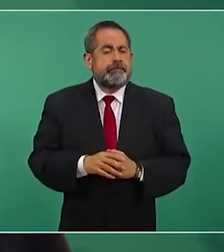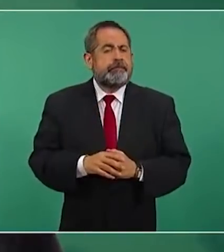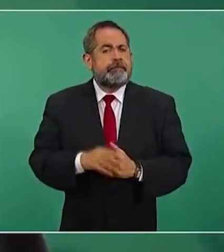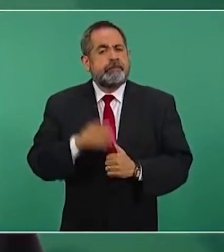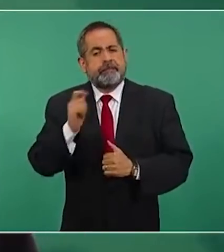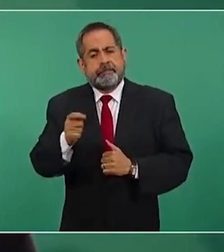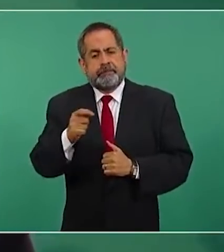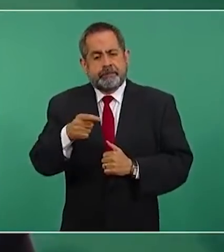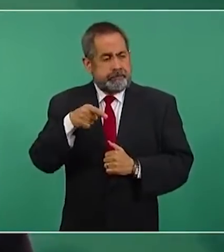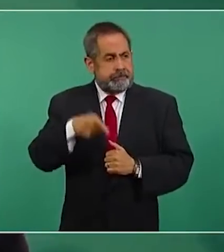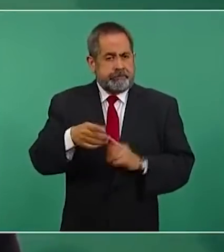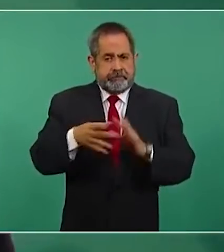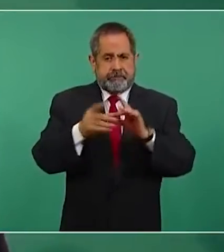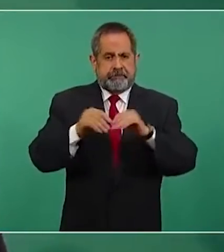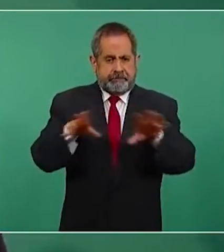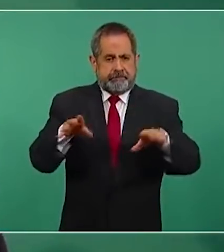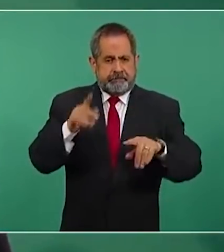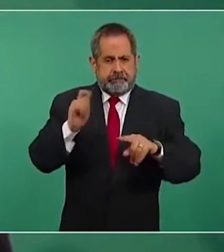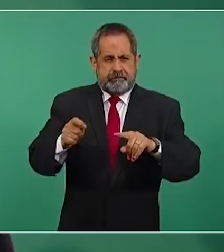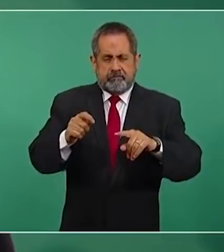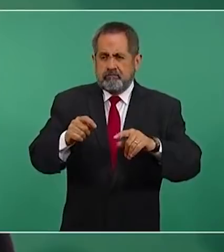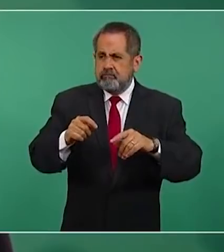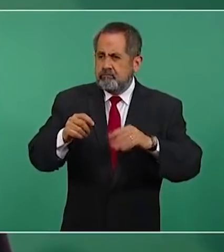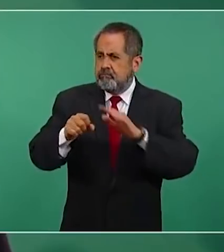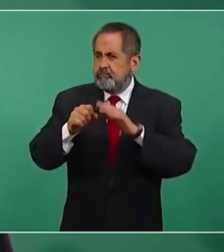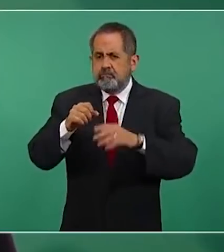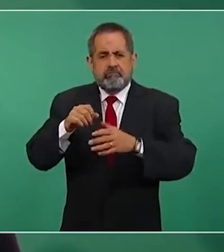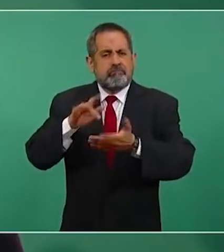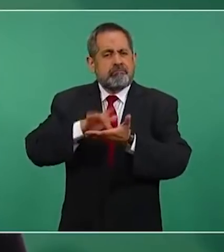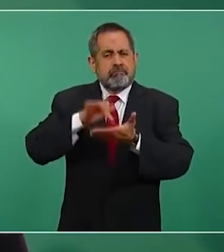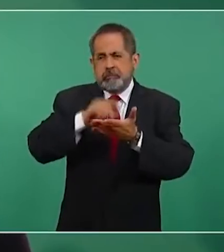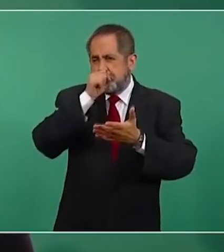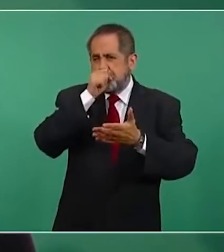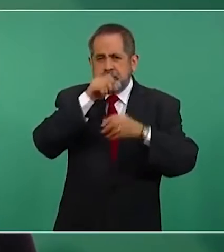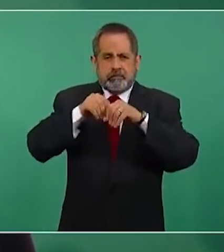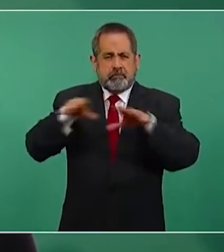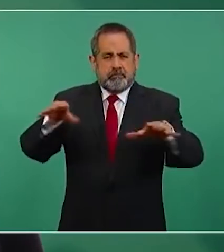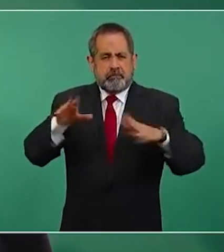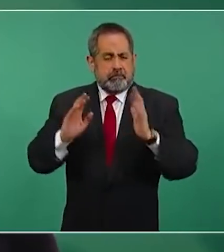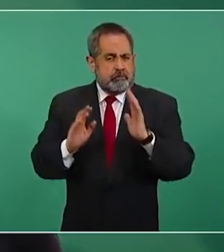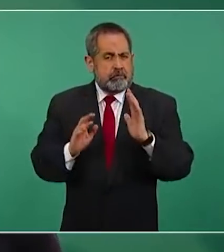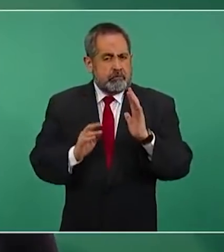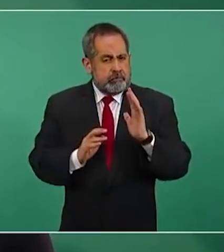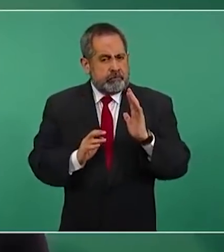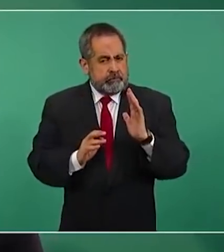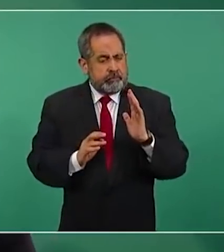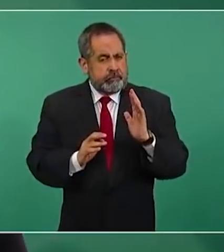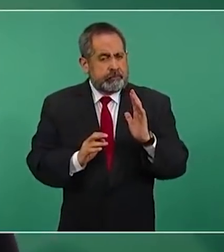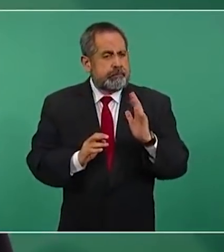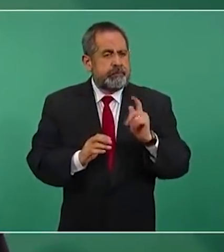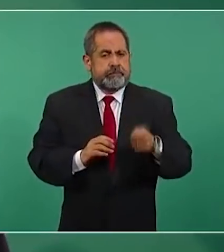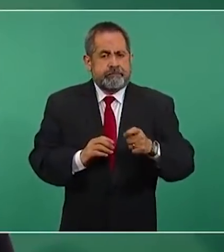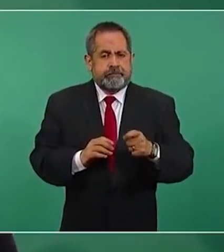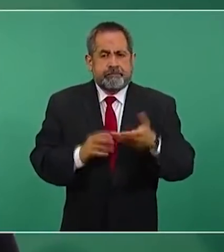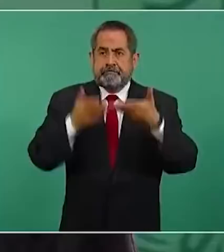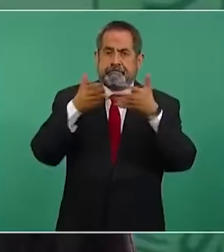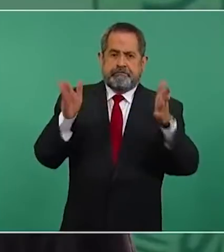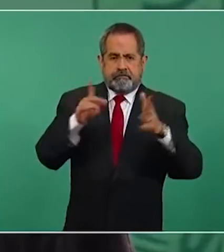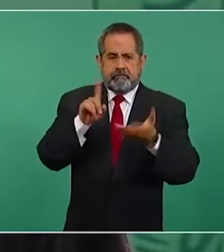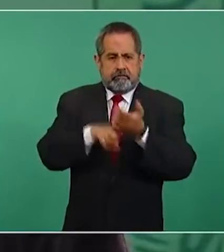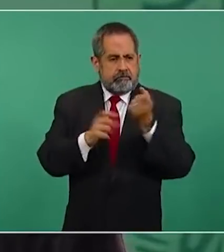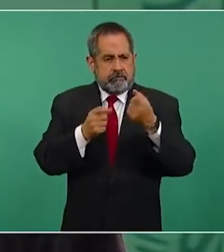se hizo con medios porque no todo fue abierto